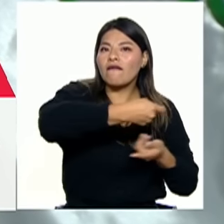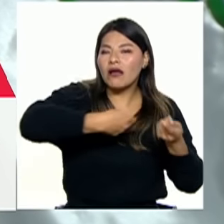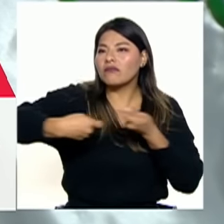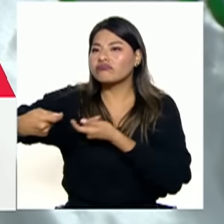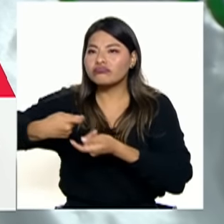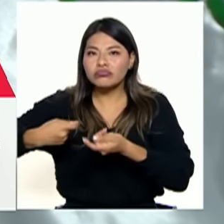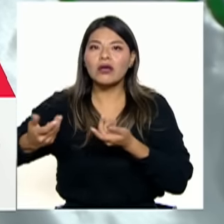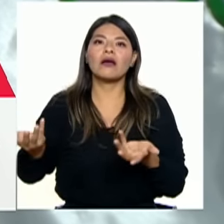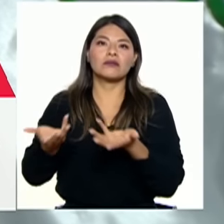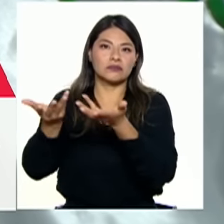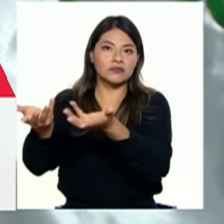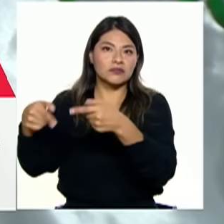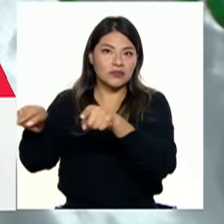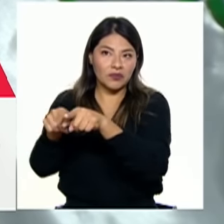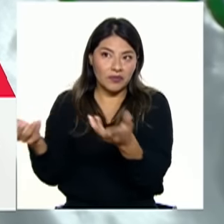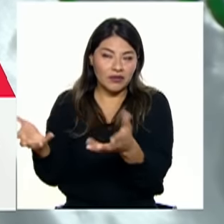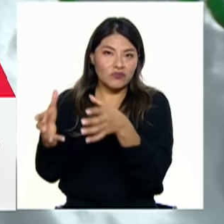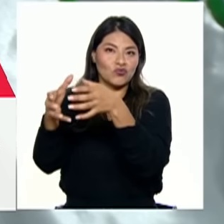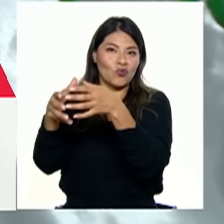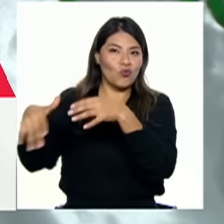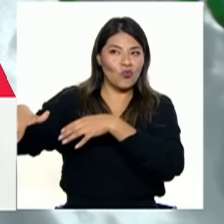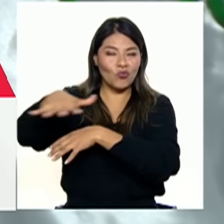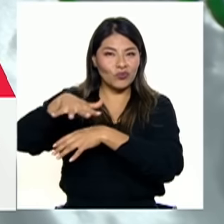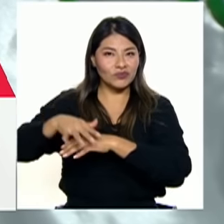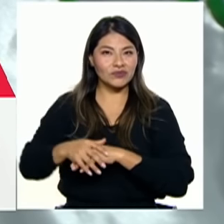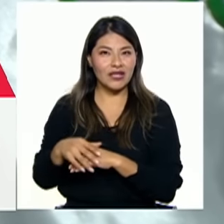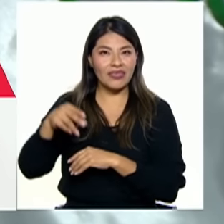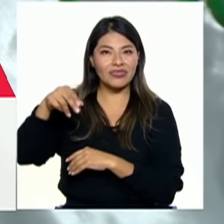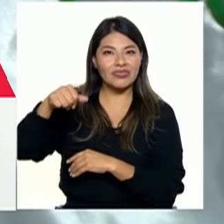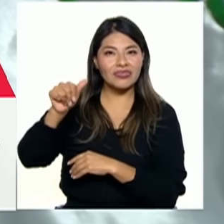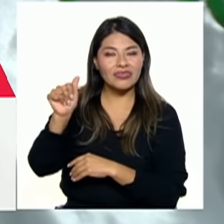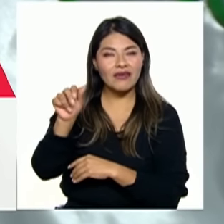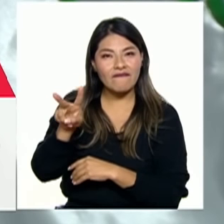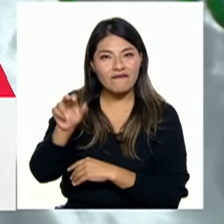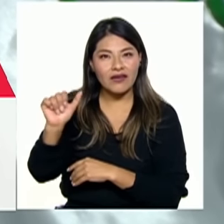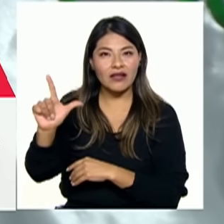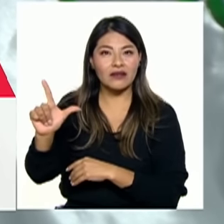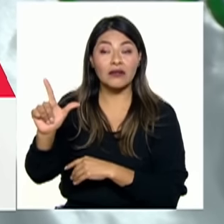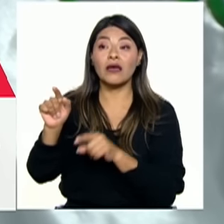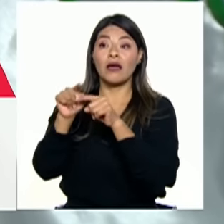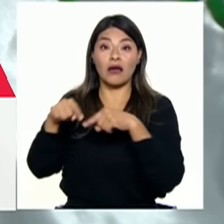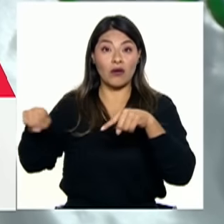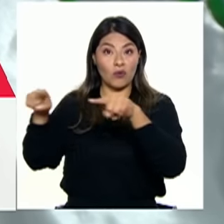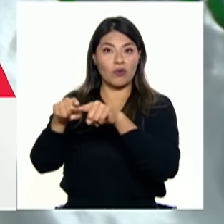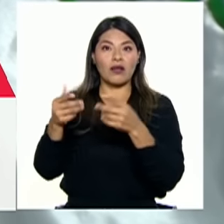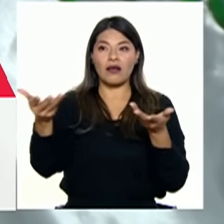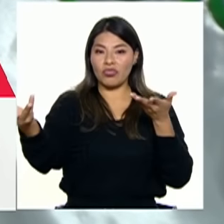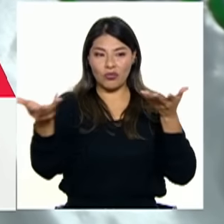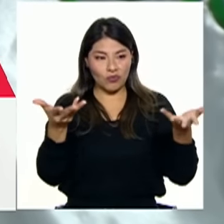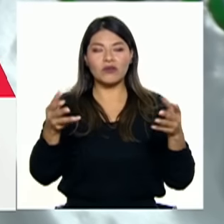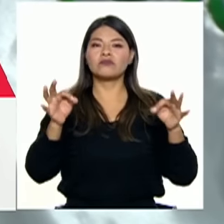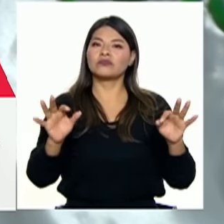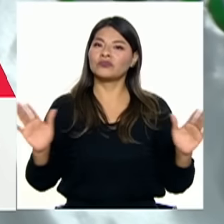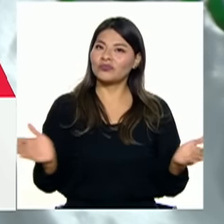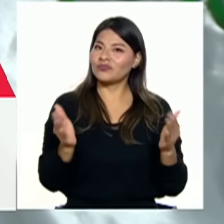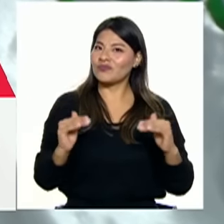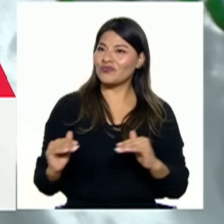Señores empresarios, ambas iniciativas representan una gran oportunidad para el desarrollo de la industria